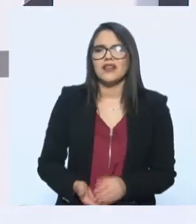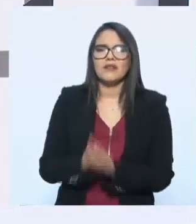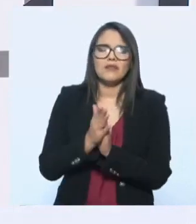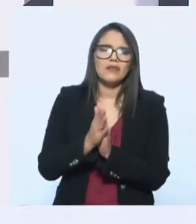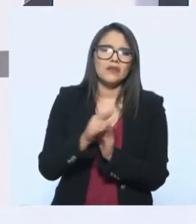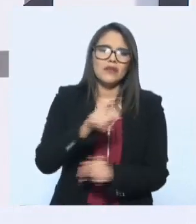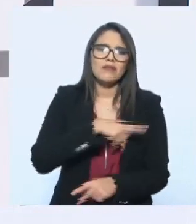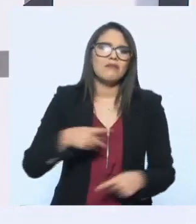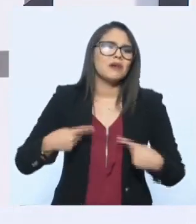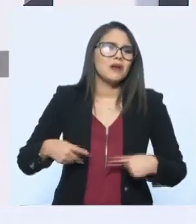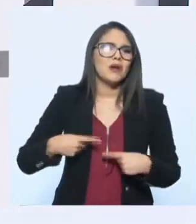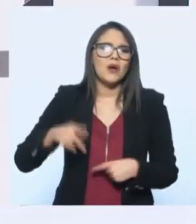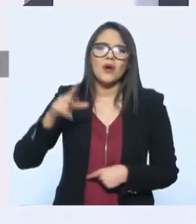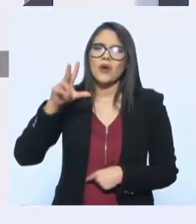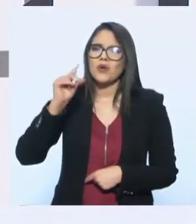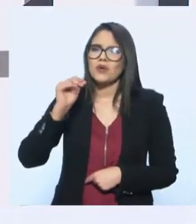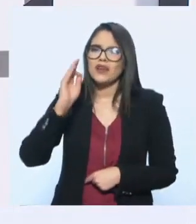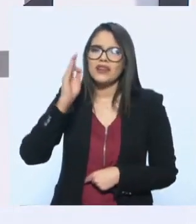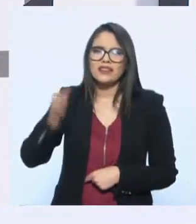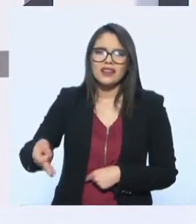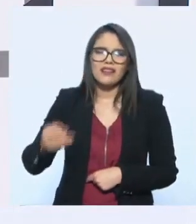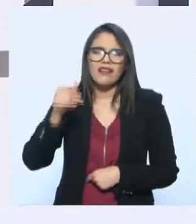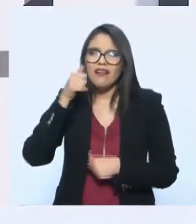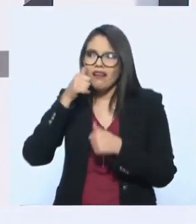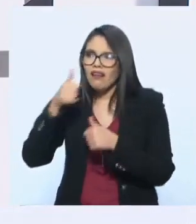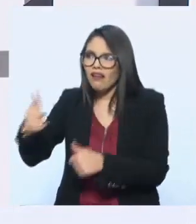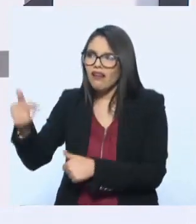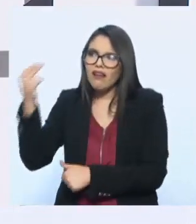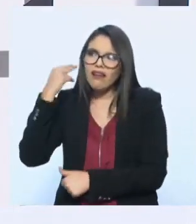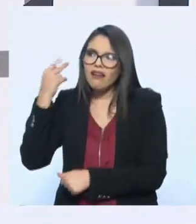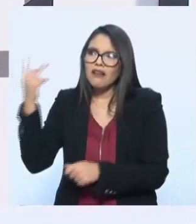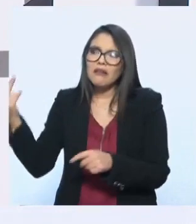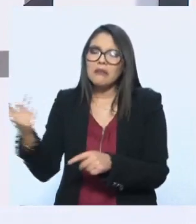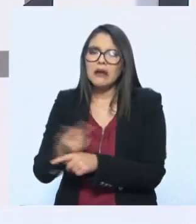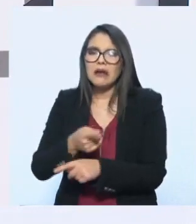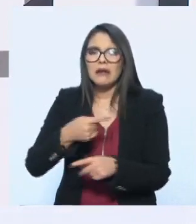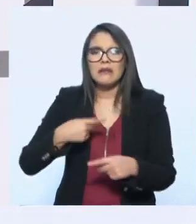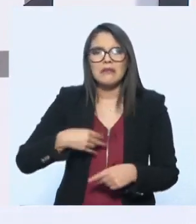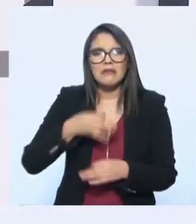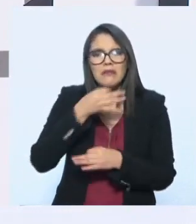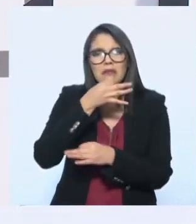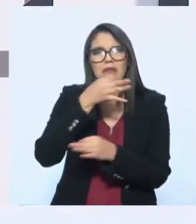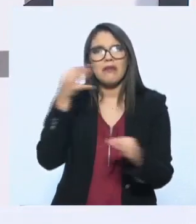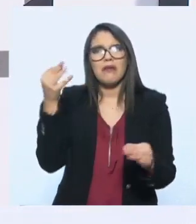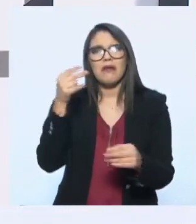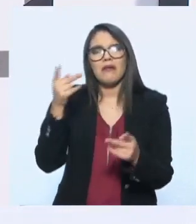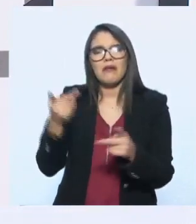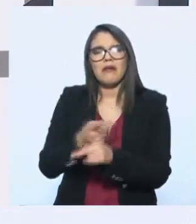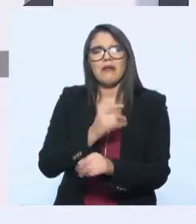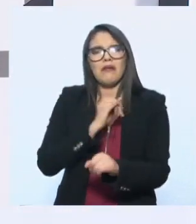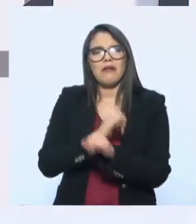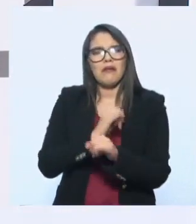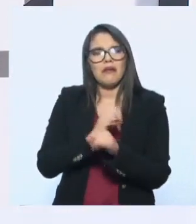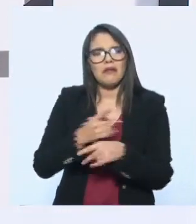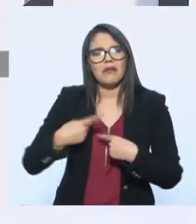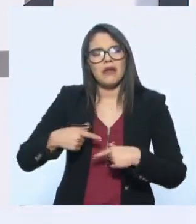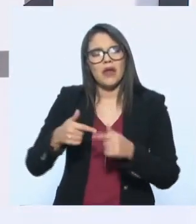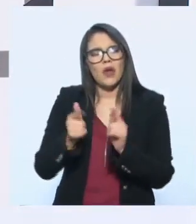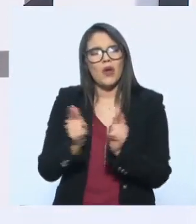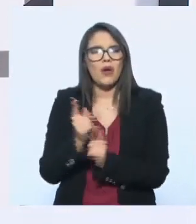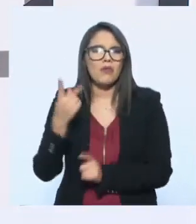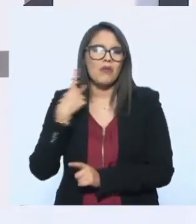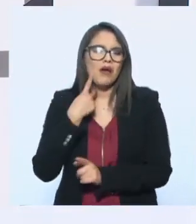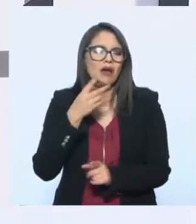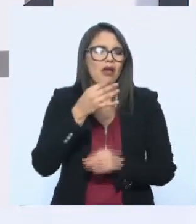pues a no ver, no escuchar esos mensajes que suben de pronto a las redes, como tú dices, dirigentes de partidos políticos